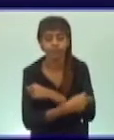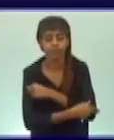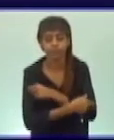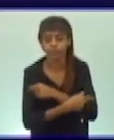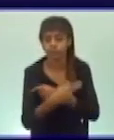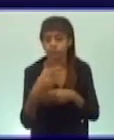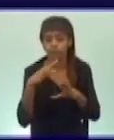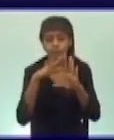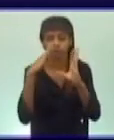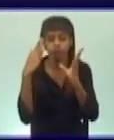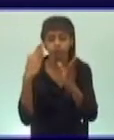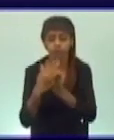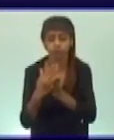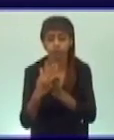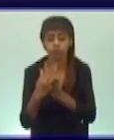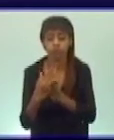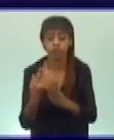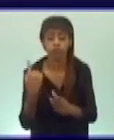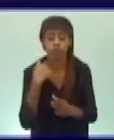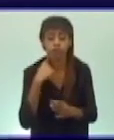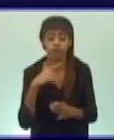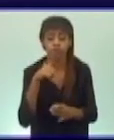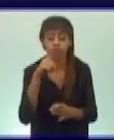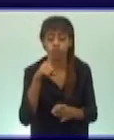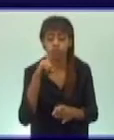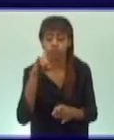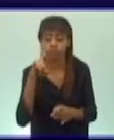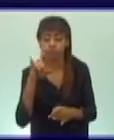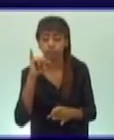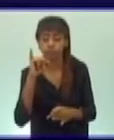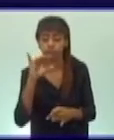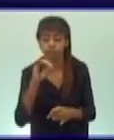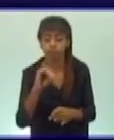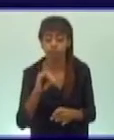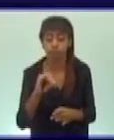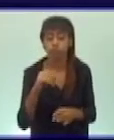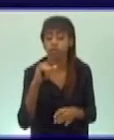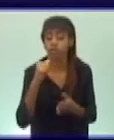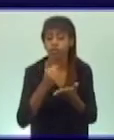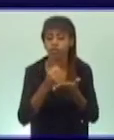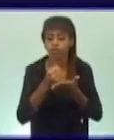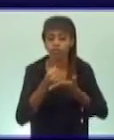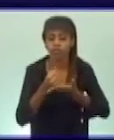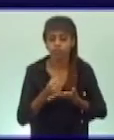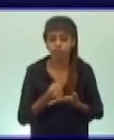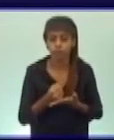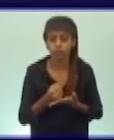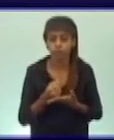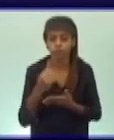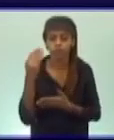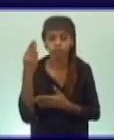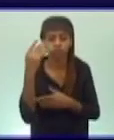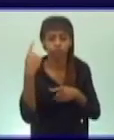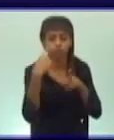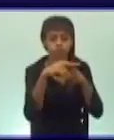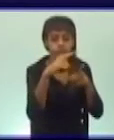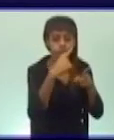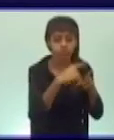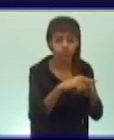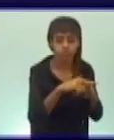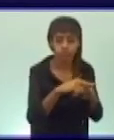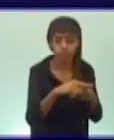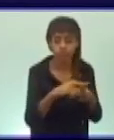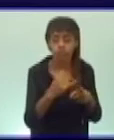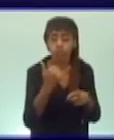Pero además, en la década de 1960, ayuda ante desastres naturales ocurridos en Chile, en